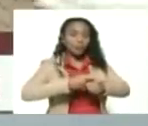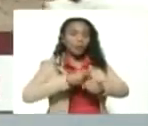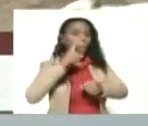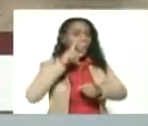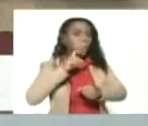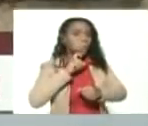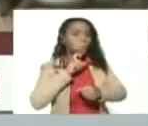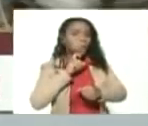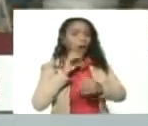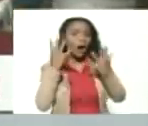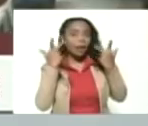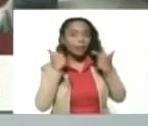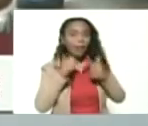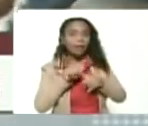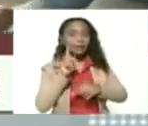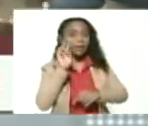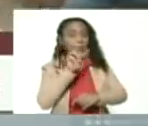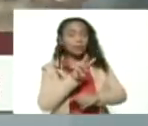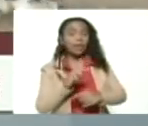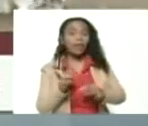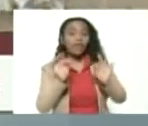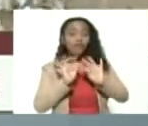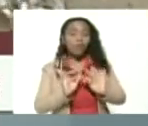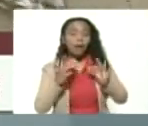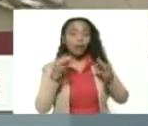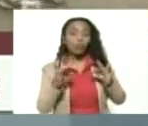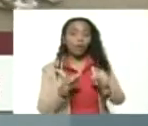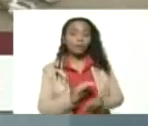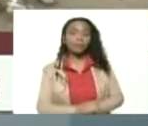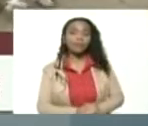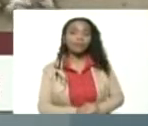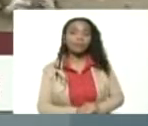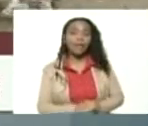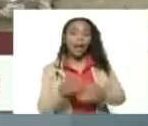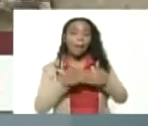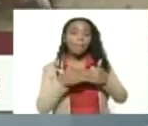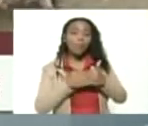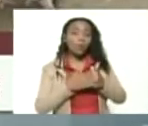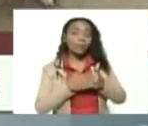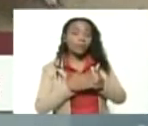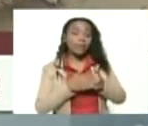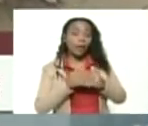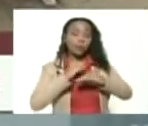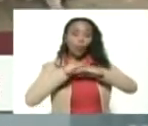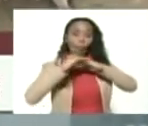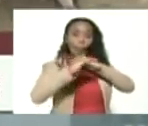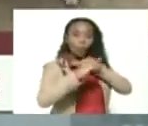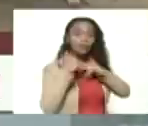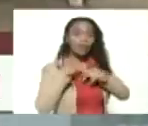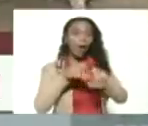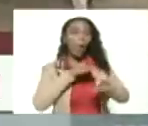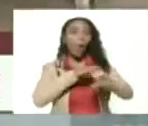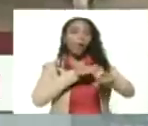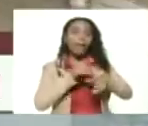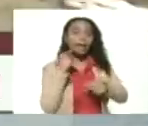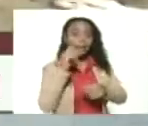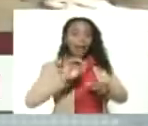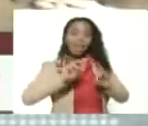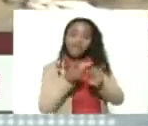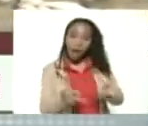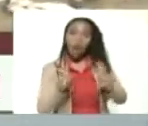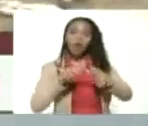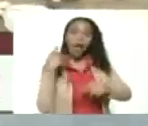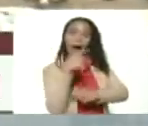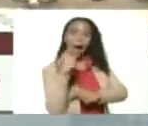y también en el plan de monta natural, en la puerta de llano, en Cojedes. Ese es el valor que tiene